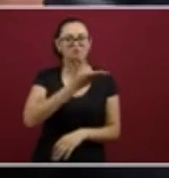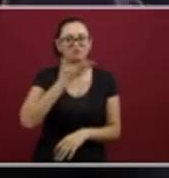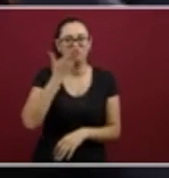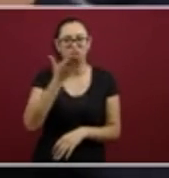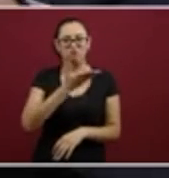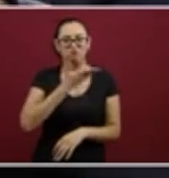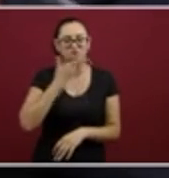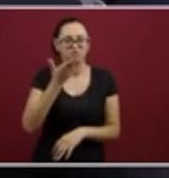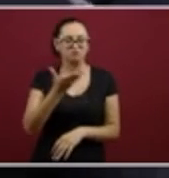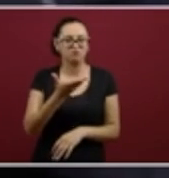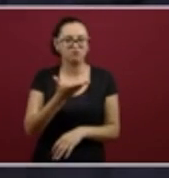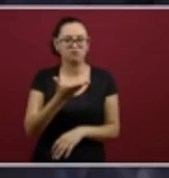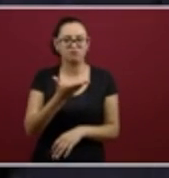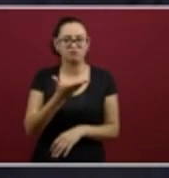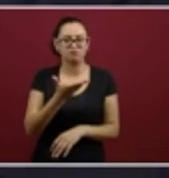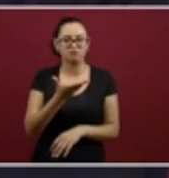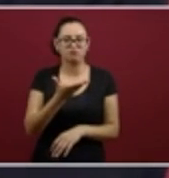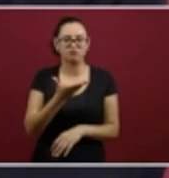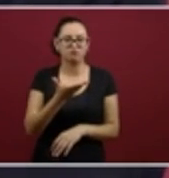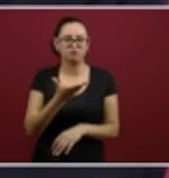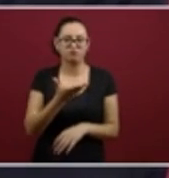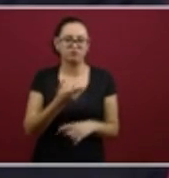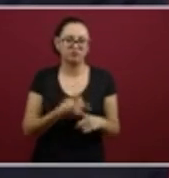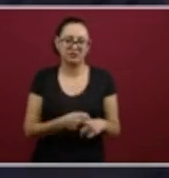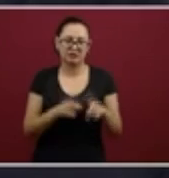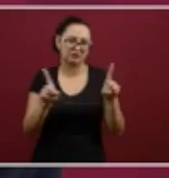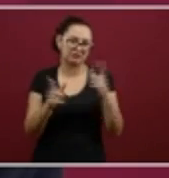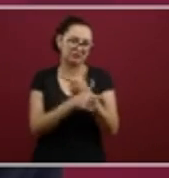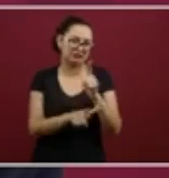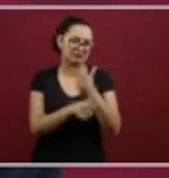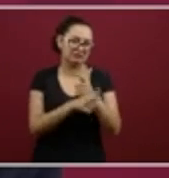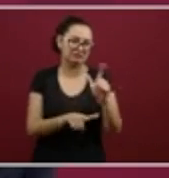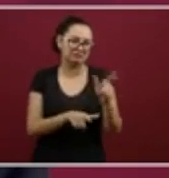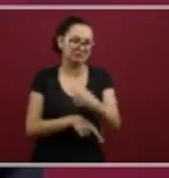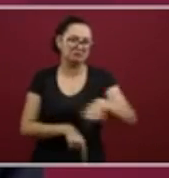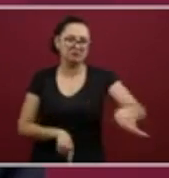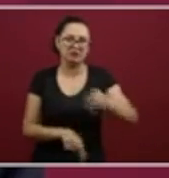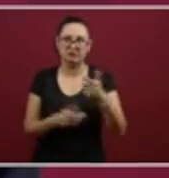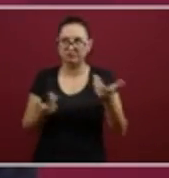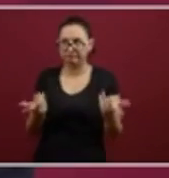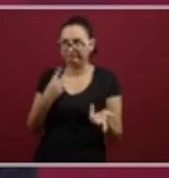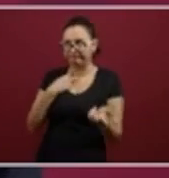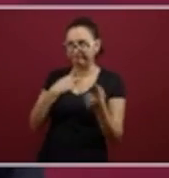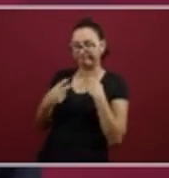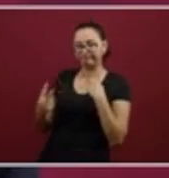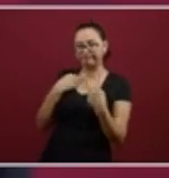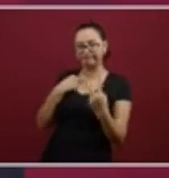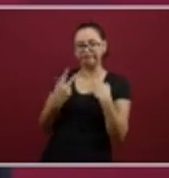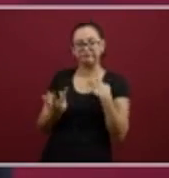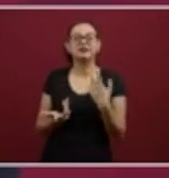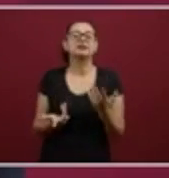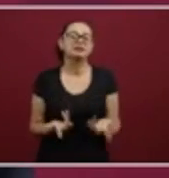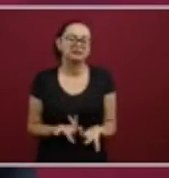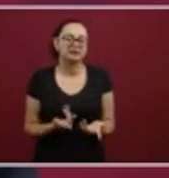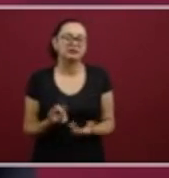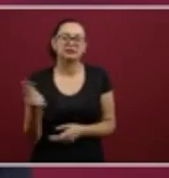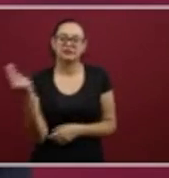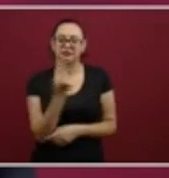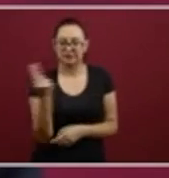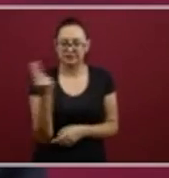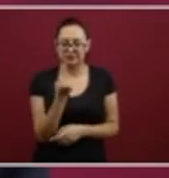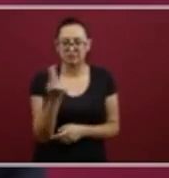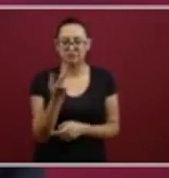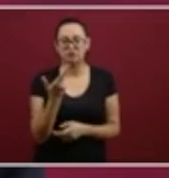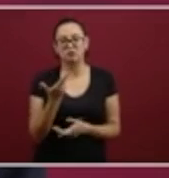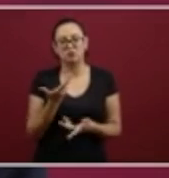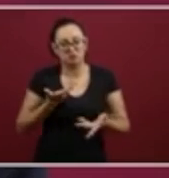de los servicios de taxi. Entonces hay que buscar un